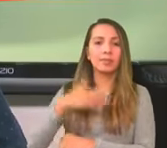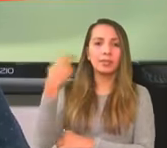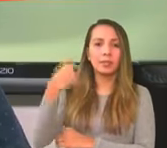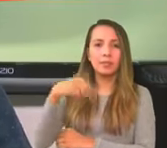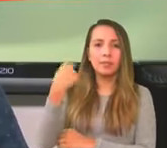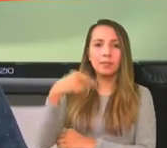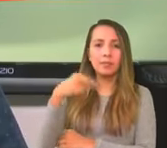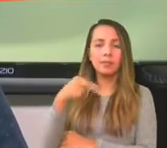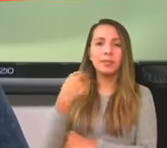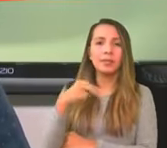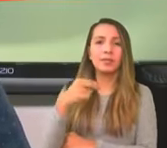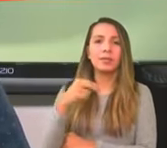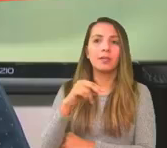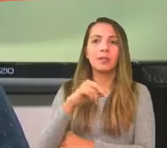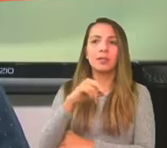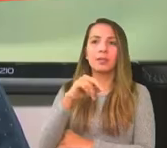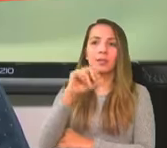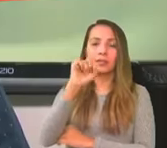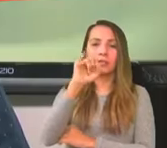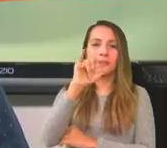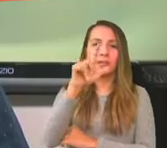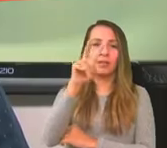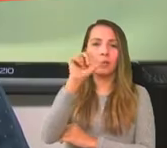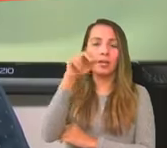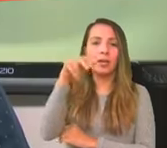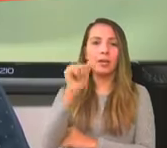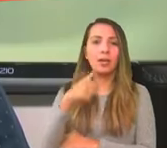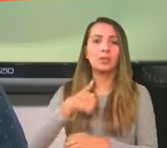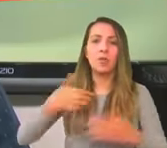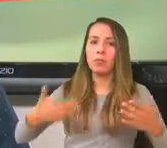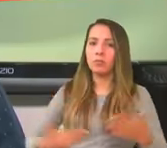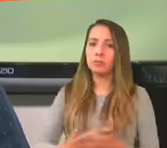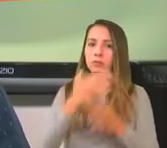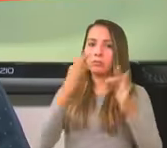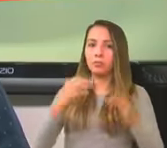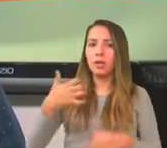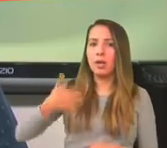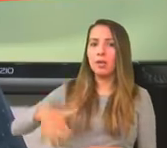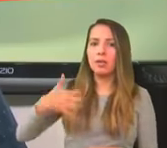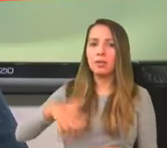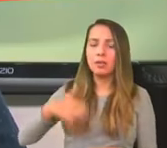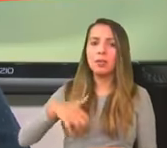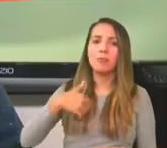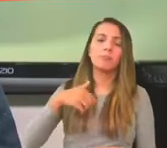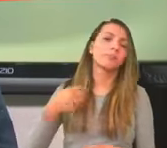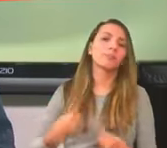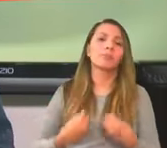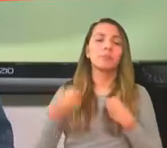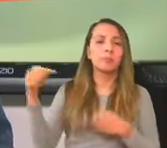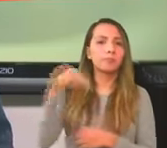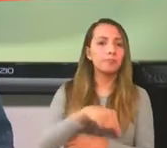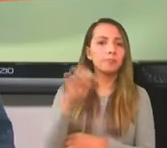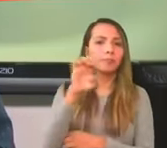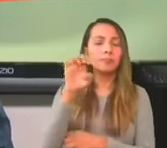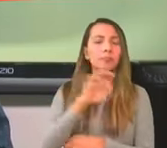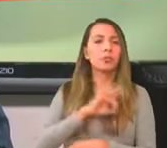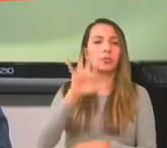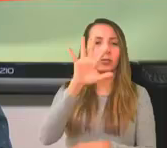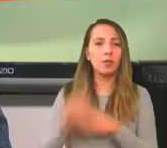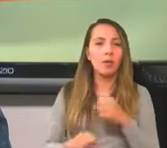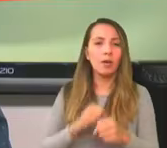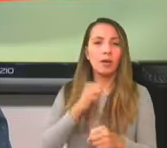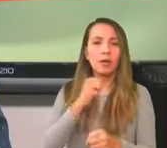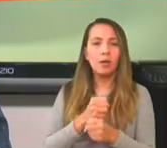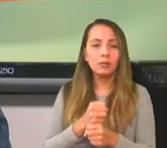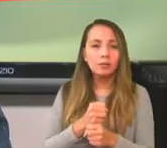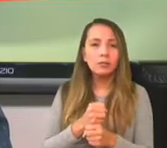Silvana Franco. Yo soy una ciudadana argentina que resido en Ensenada hace 5 años, en este bello